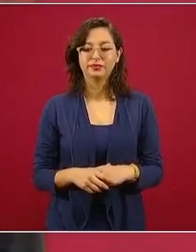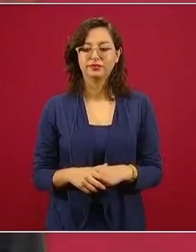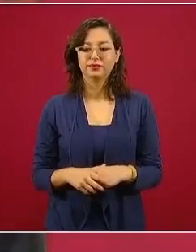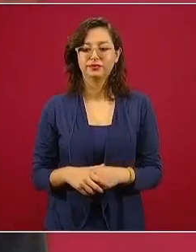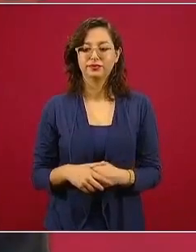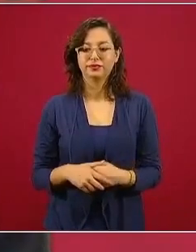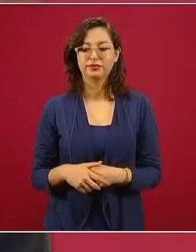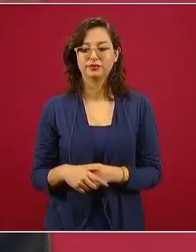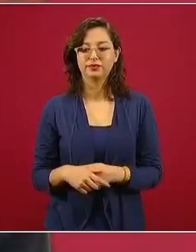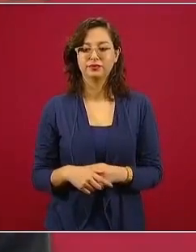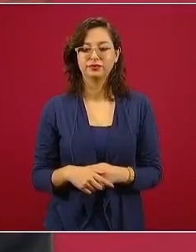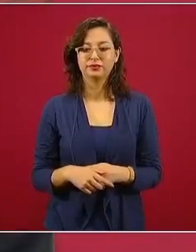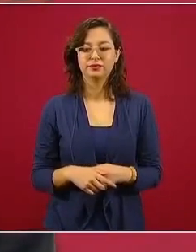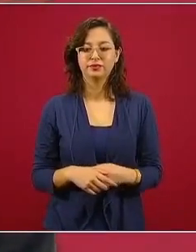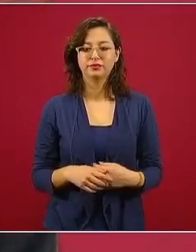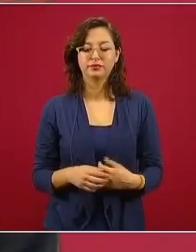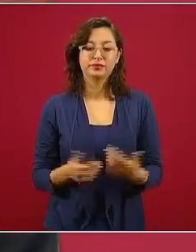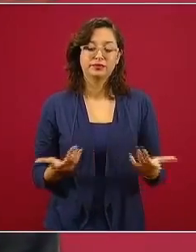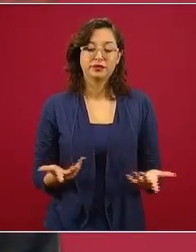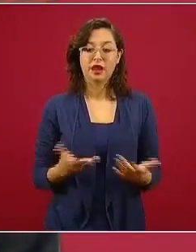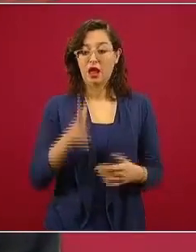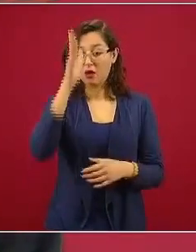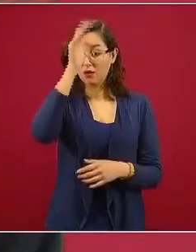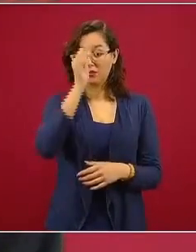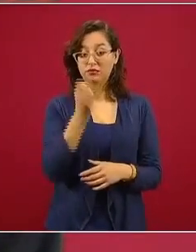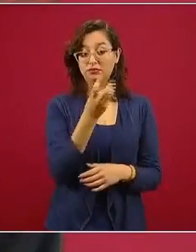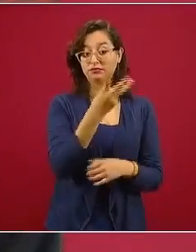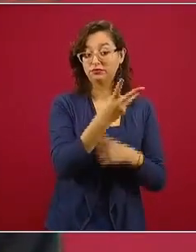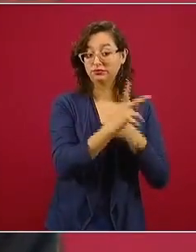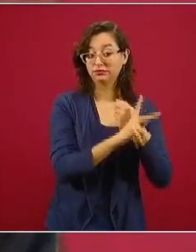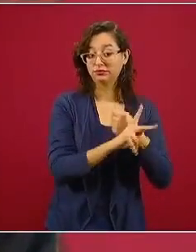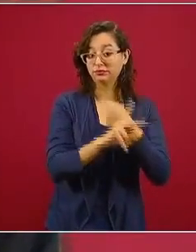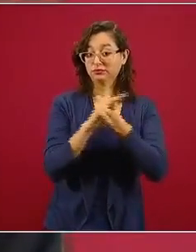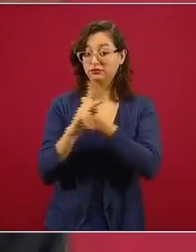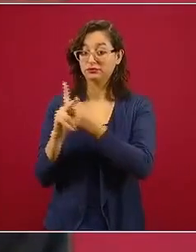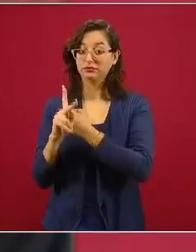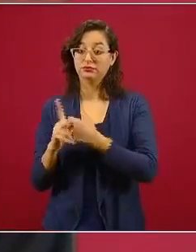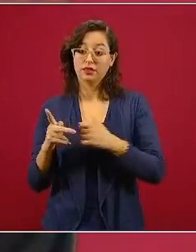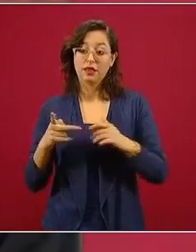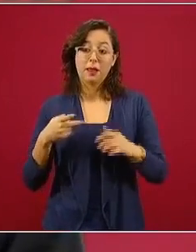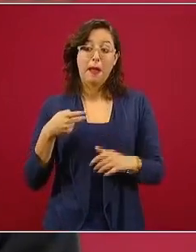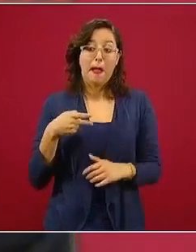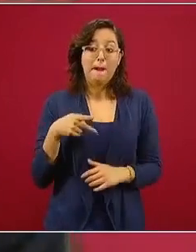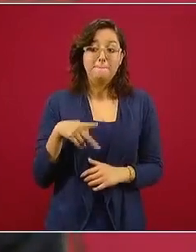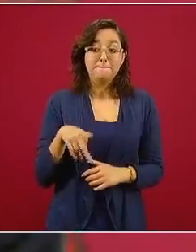porque es un acuerdo de los 3 países, pero cada país